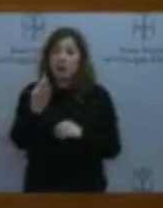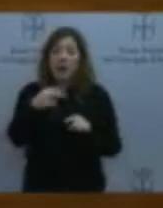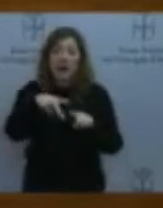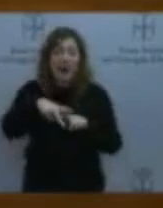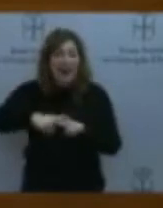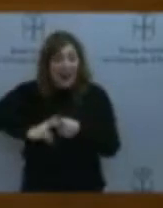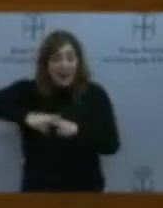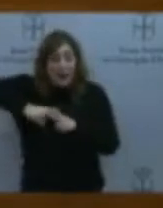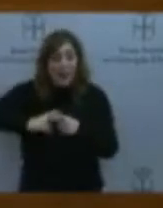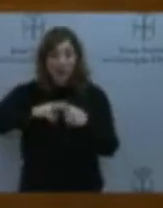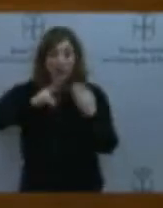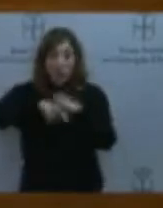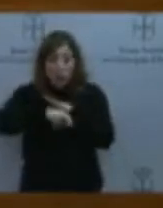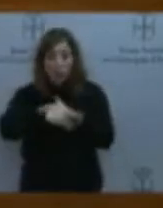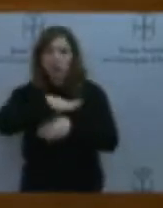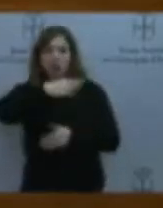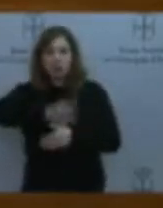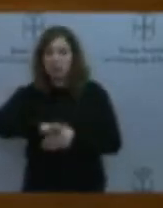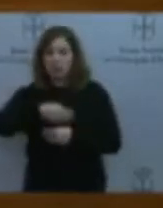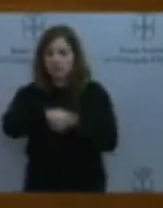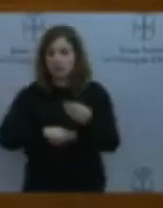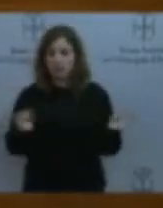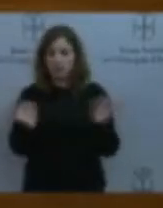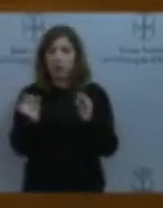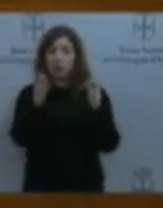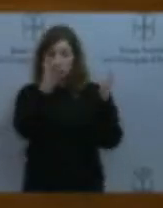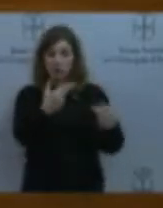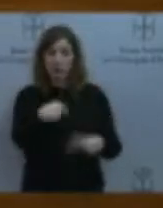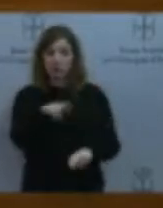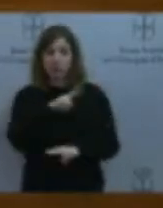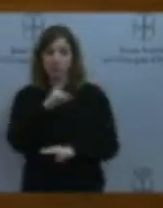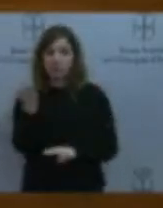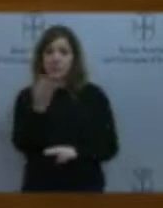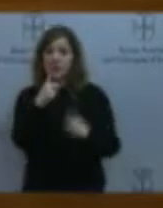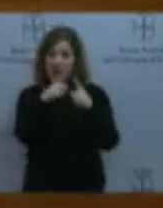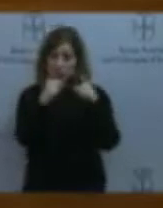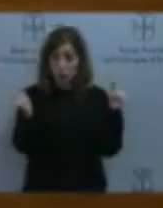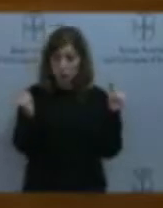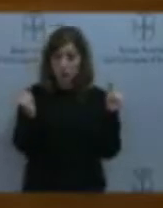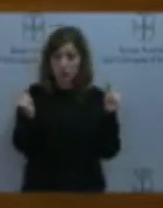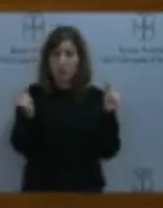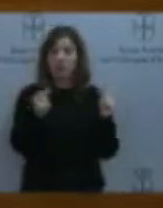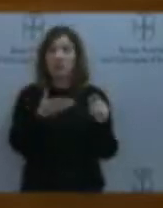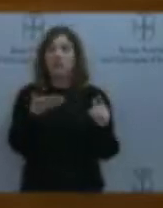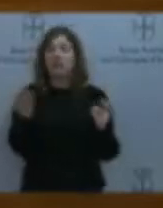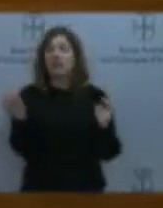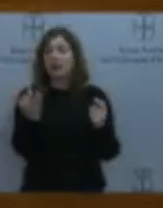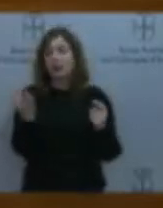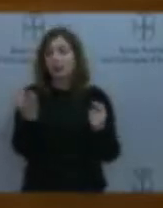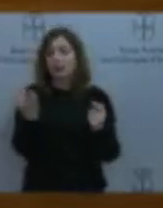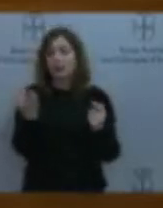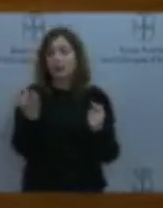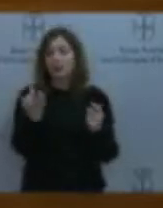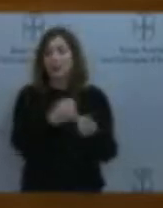herramientas disponibles. Ustedes me contestarán que Asturias es la segunda